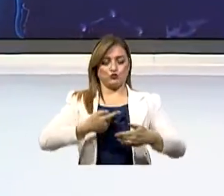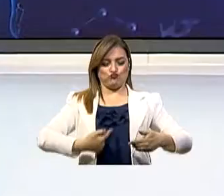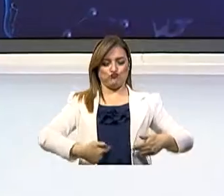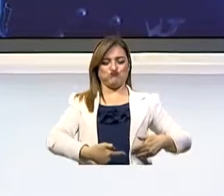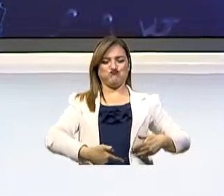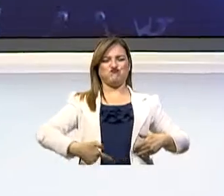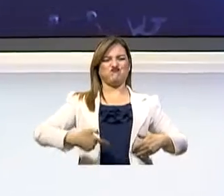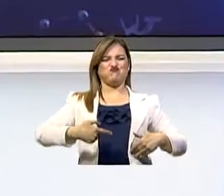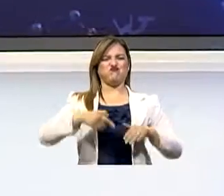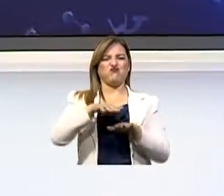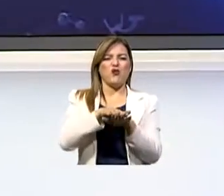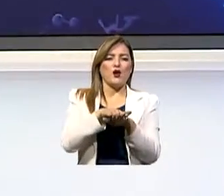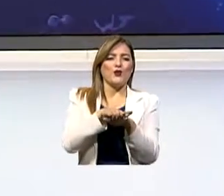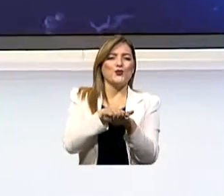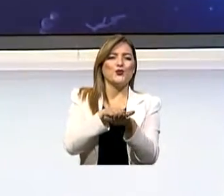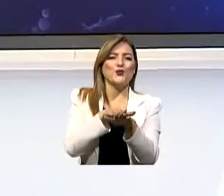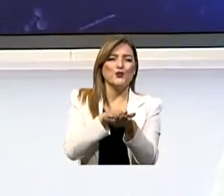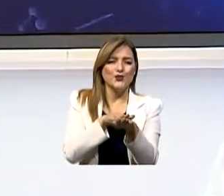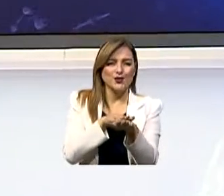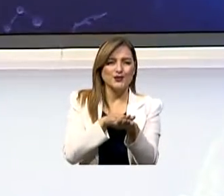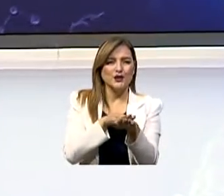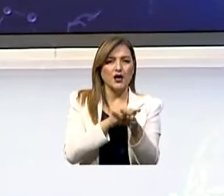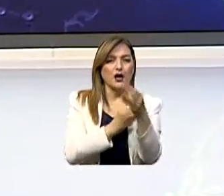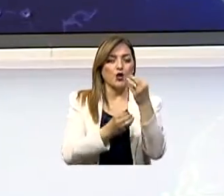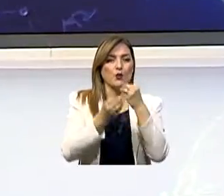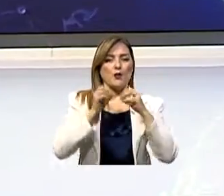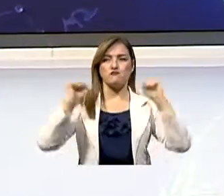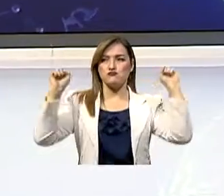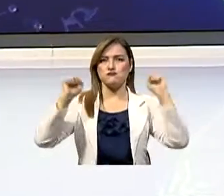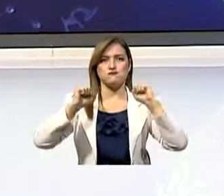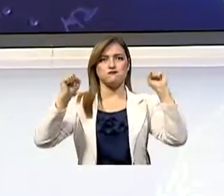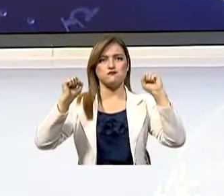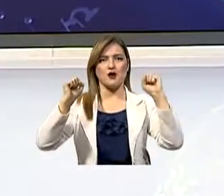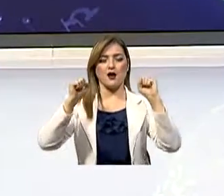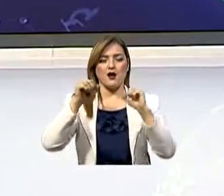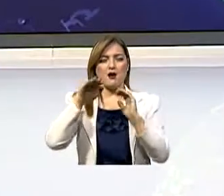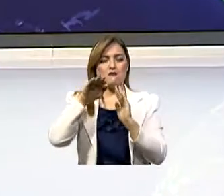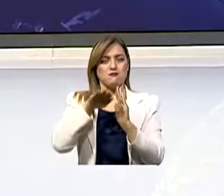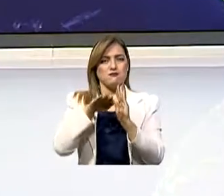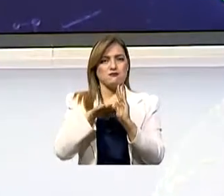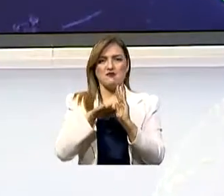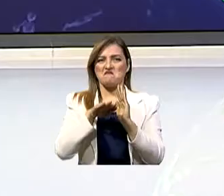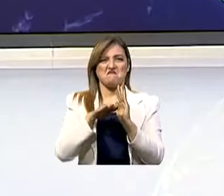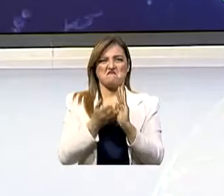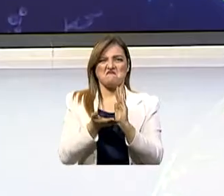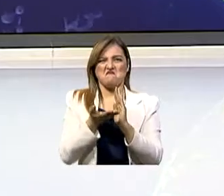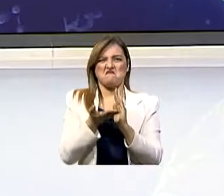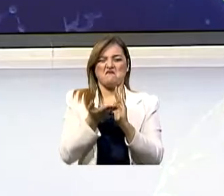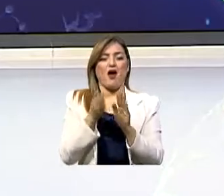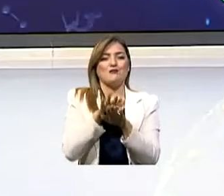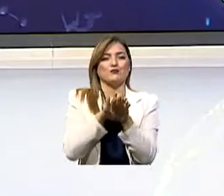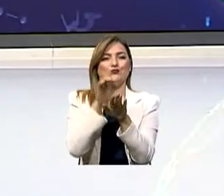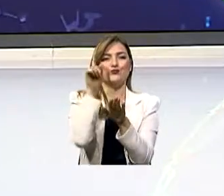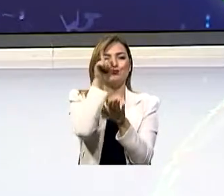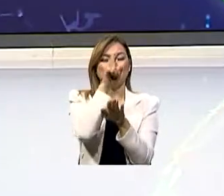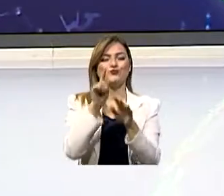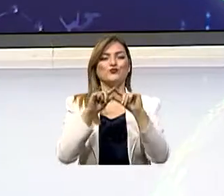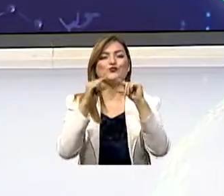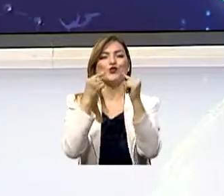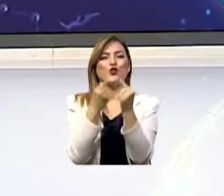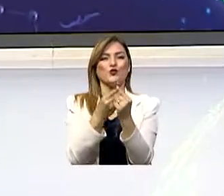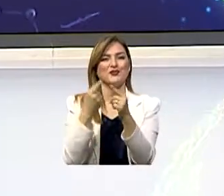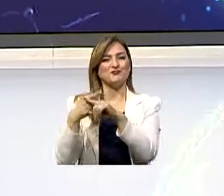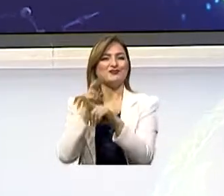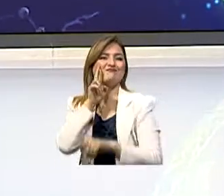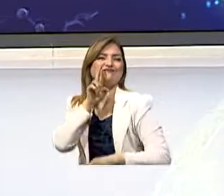la cantidad de calorías que nosotros quemamos nuestro estilo de vida cambia el grupo étnico si bien en el ecuador somos